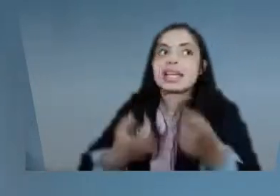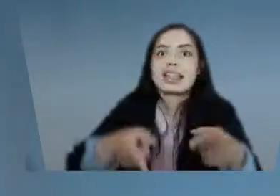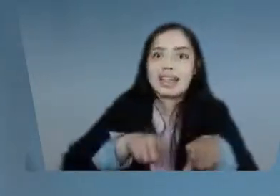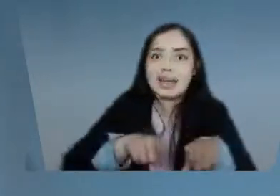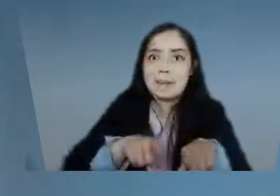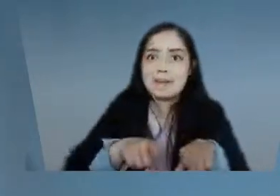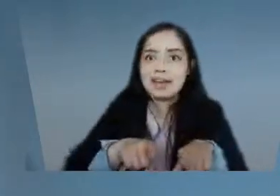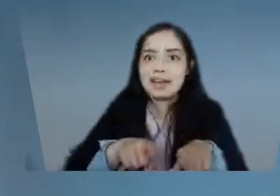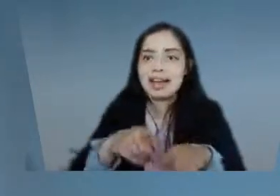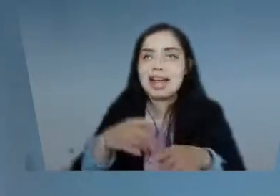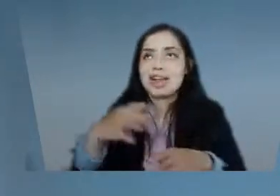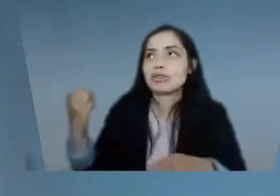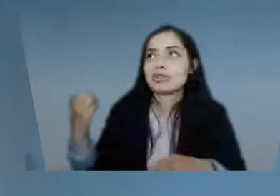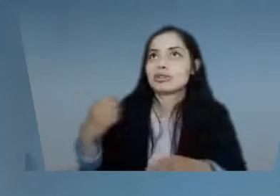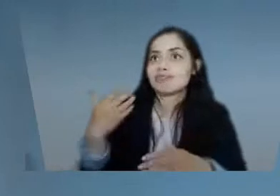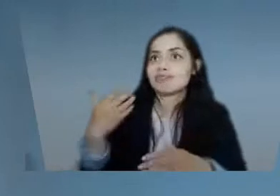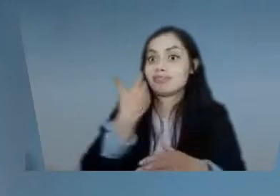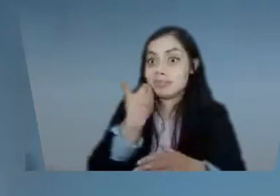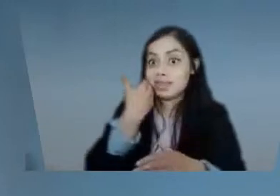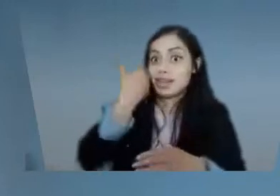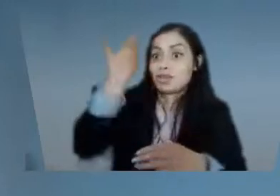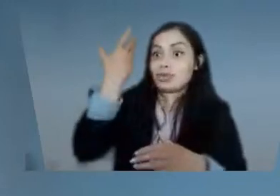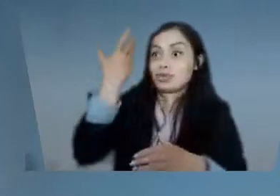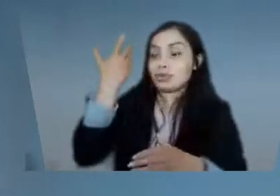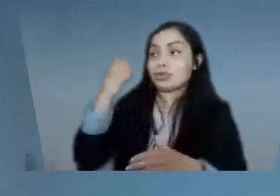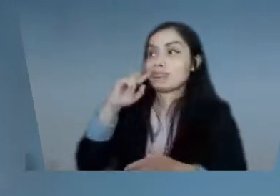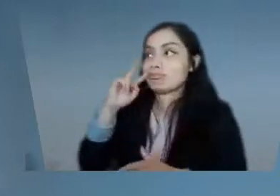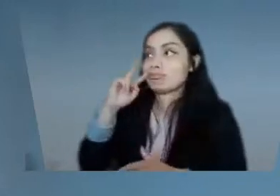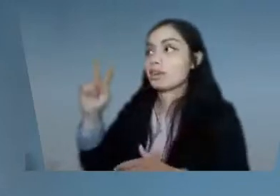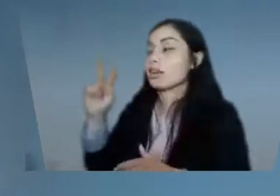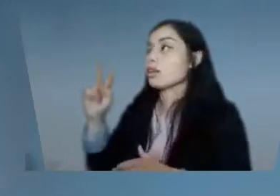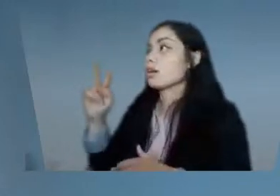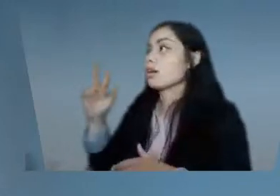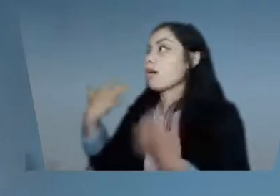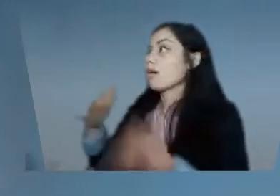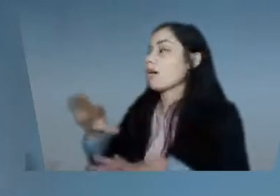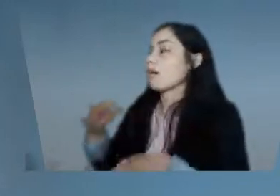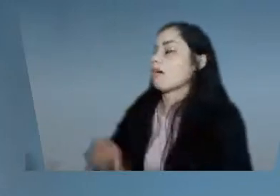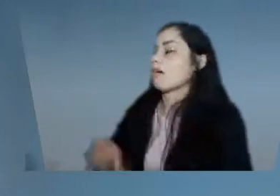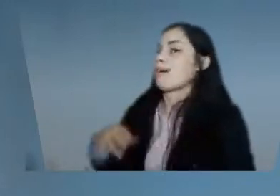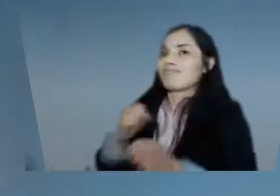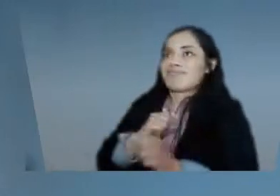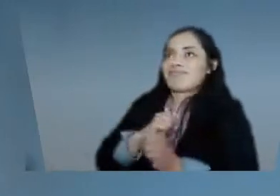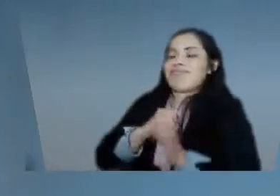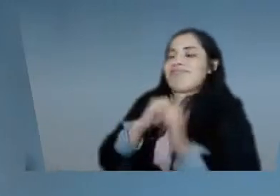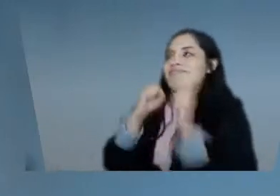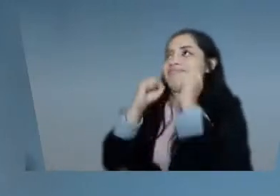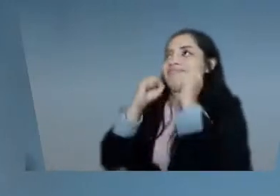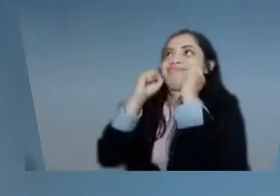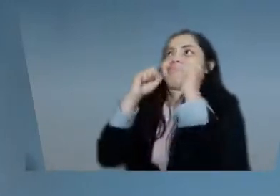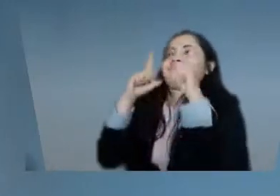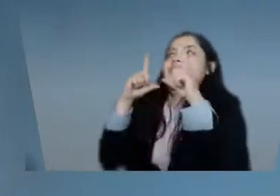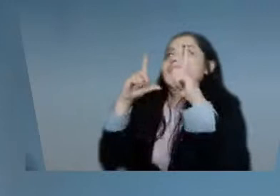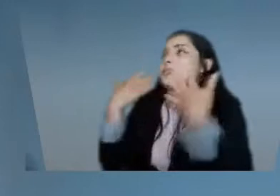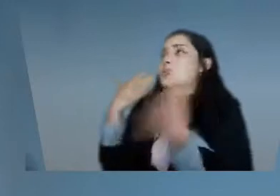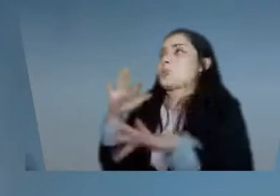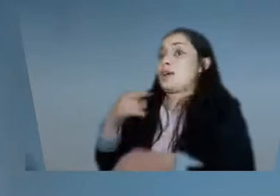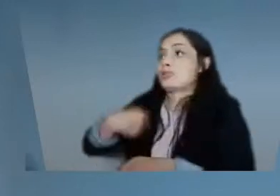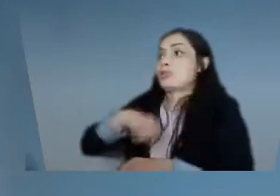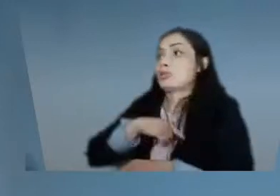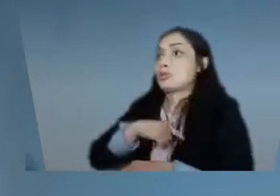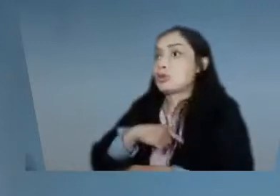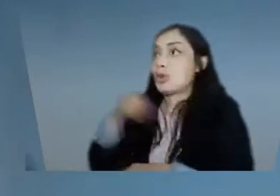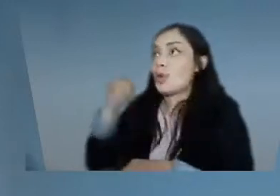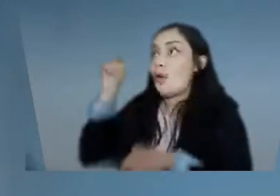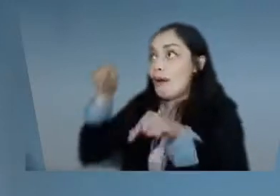tengamos esto acá. Y también es muy bonito ver que después de ver estas aves, después de ver como que